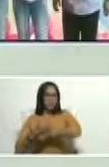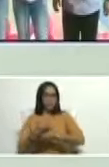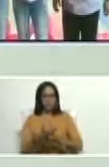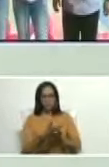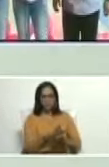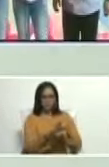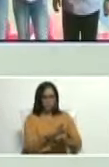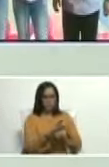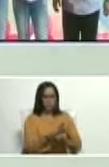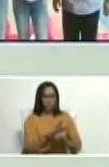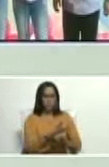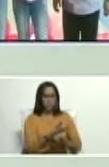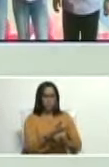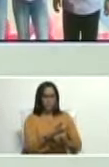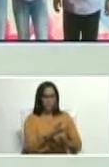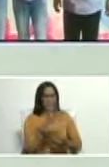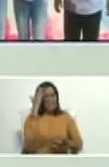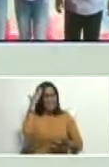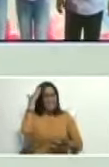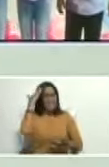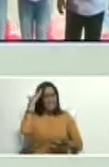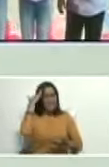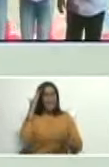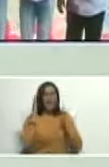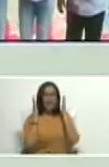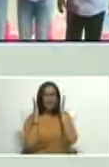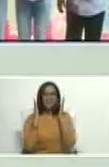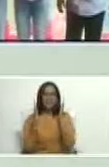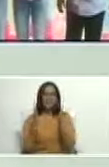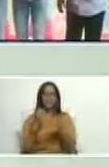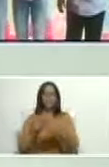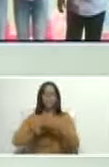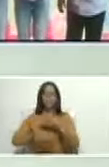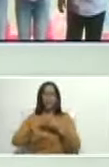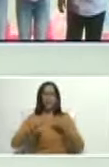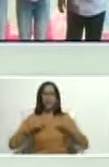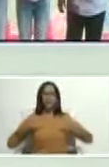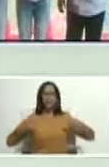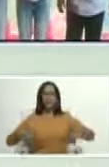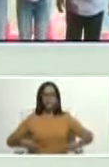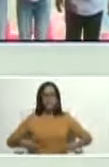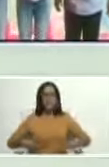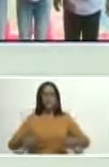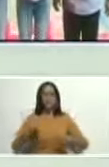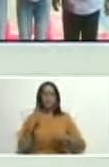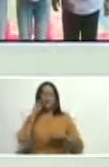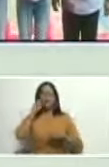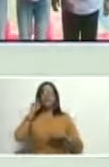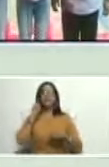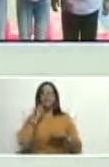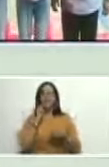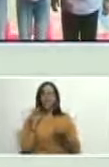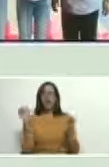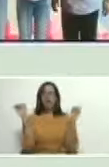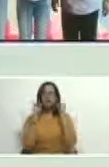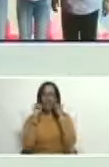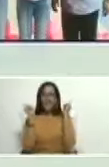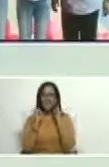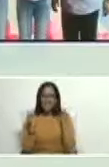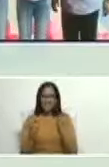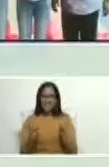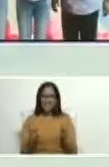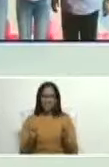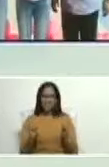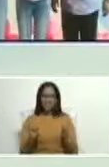Preparar a la mujer para un parto humanizado, una maternidad feliz. Están